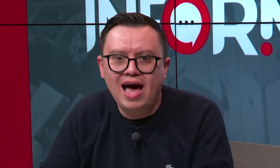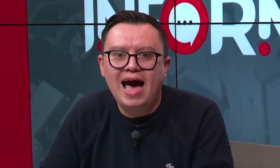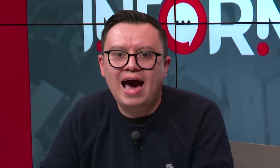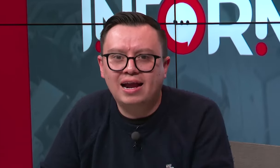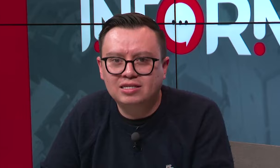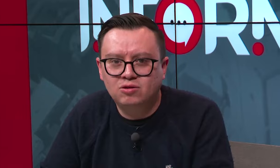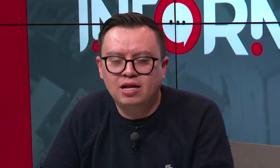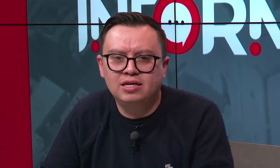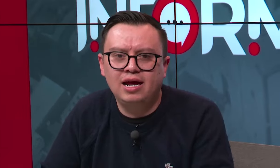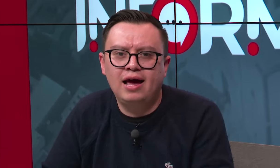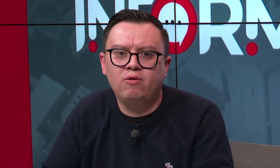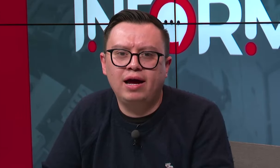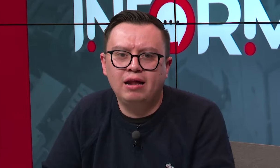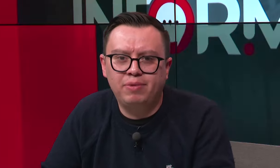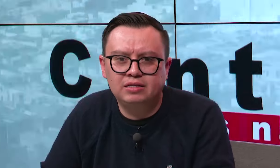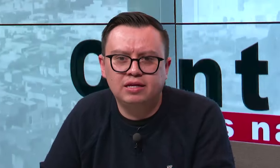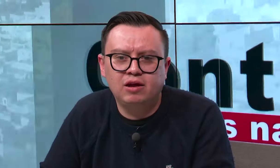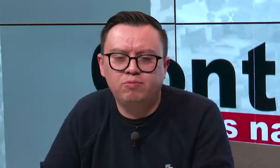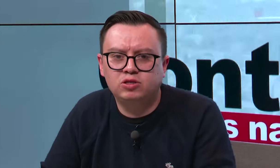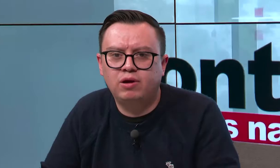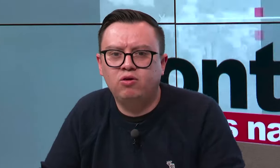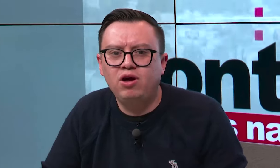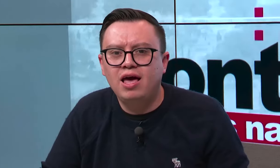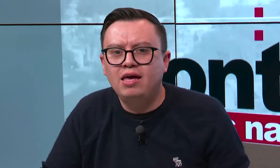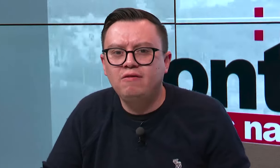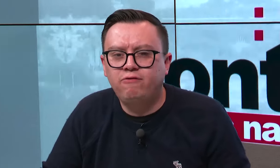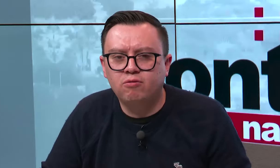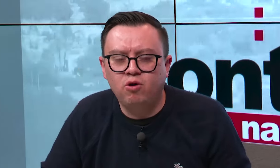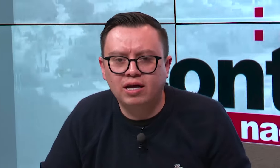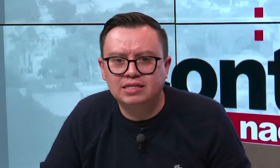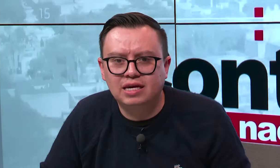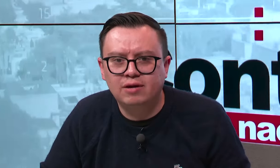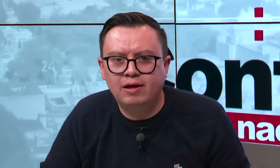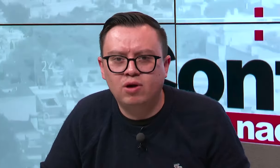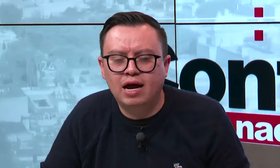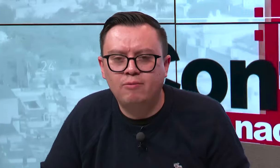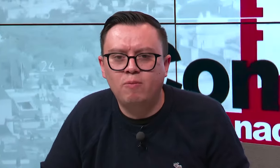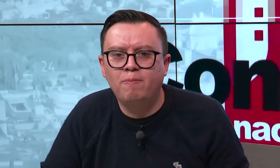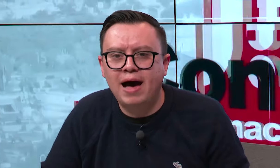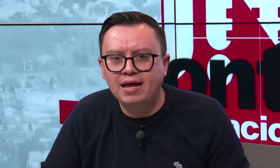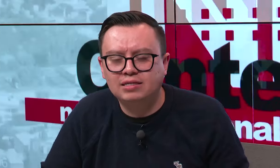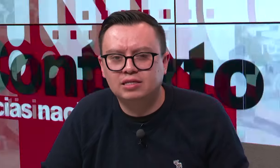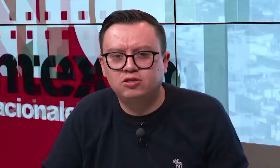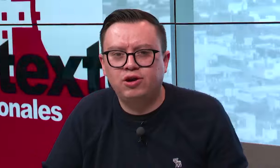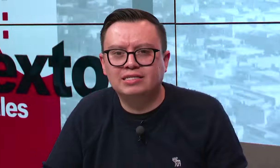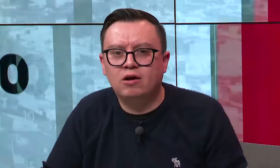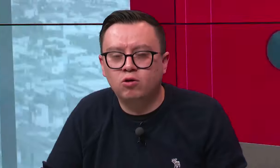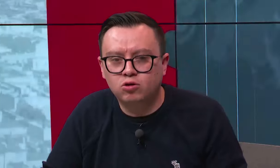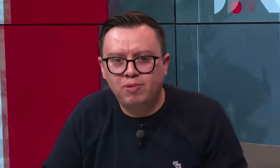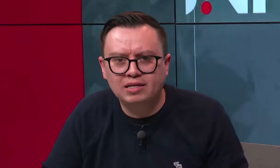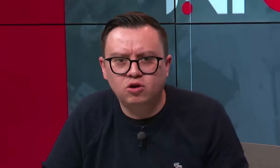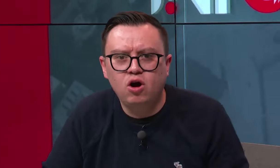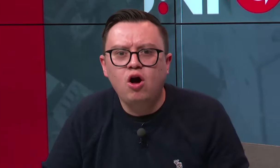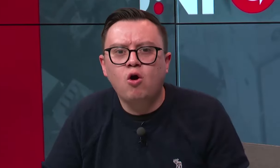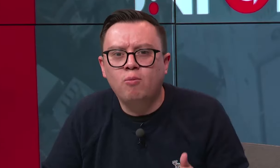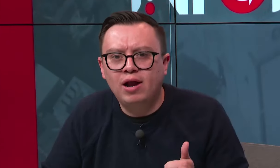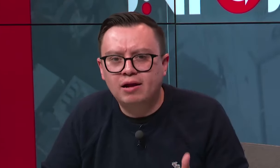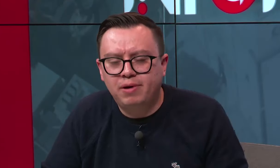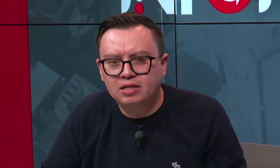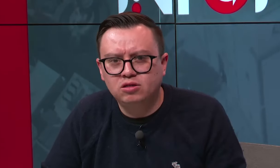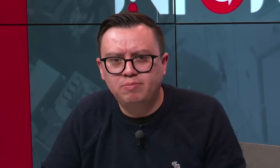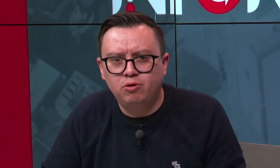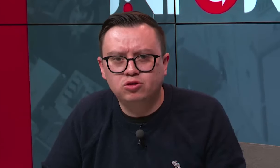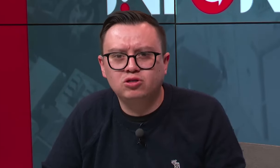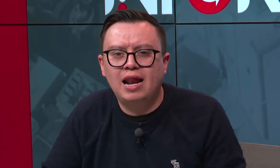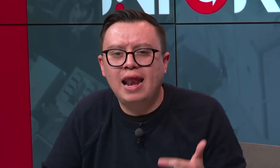empezado a racionalizar el agua el presidente López Obrador informó que se están llevando a cabo varias acciones a corto plazo como la